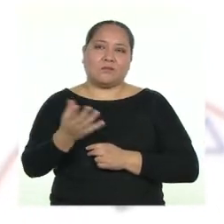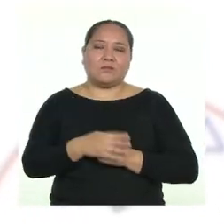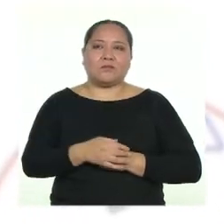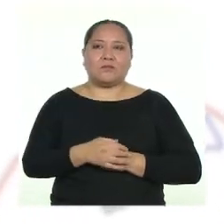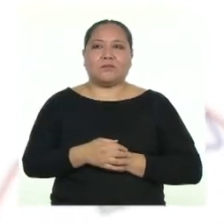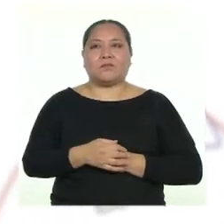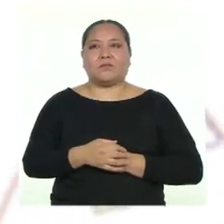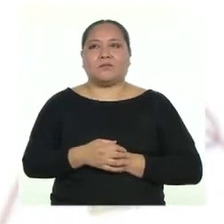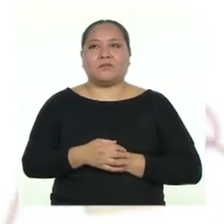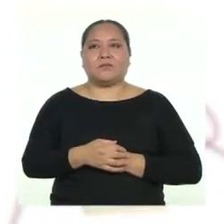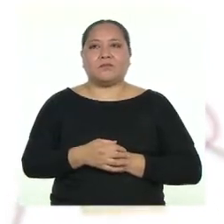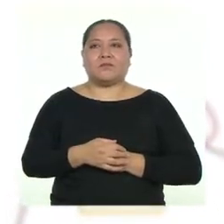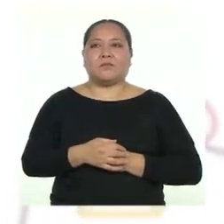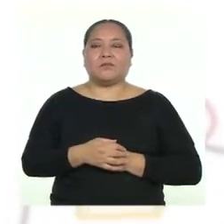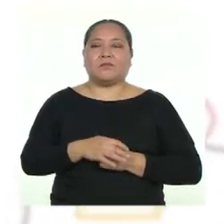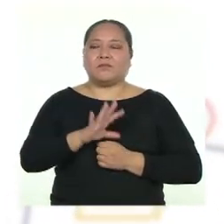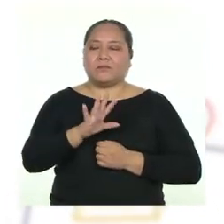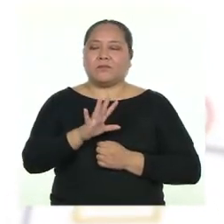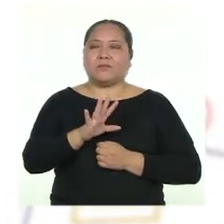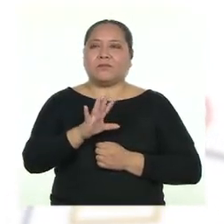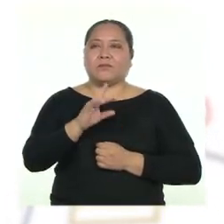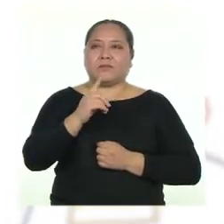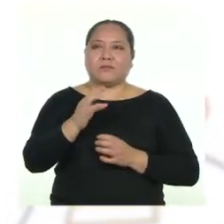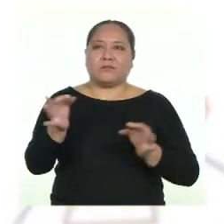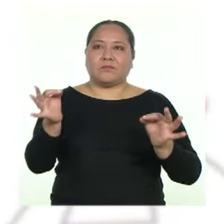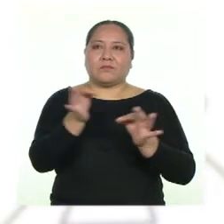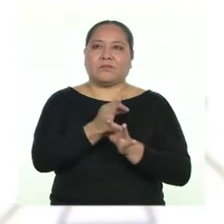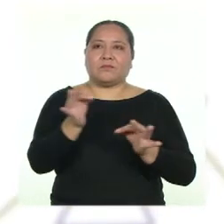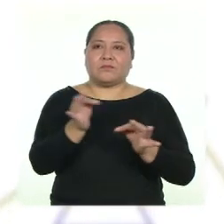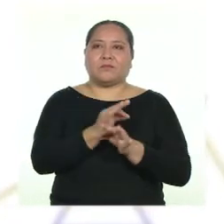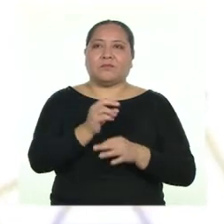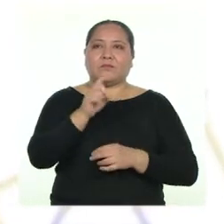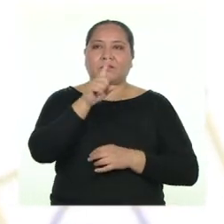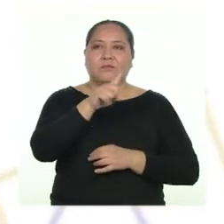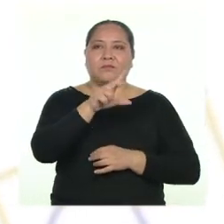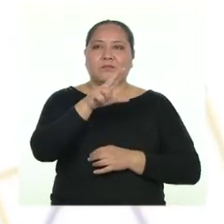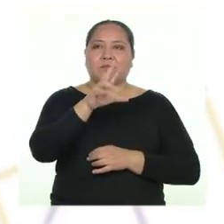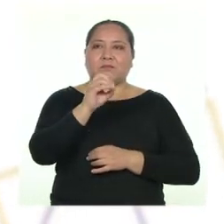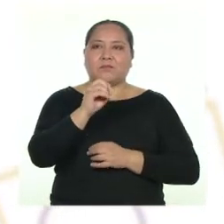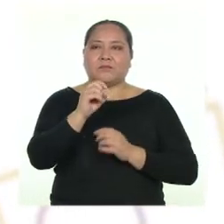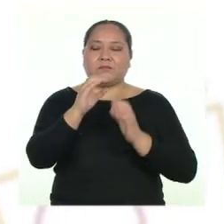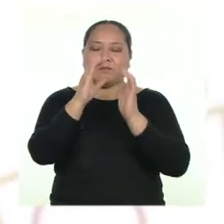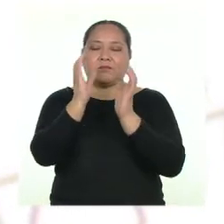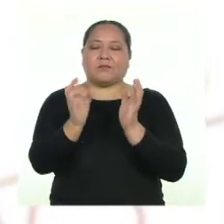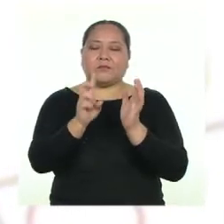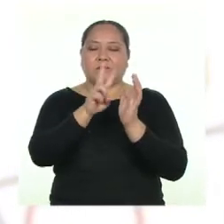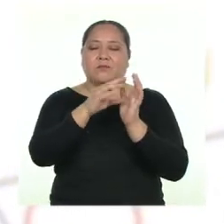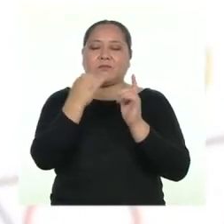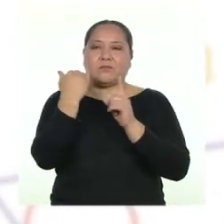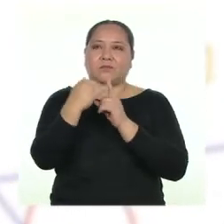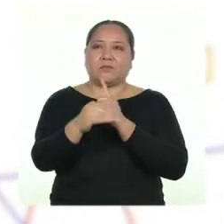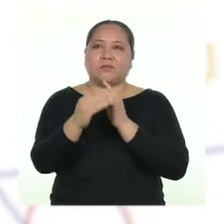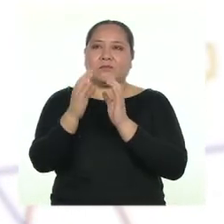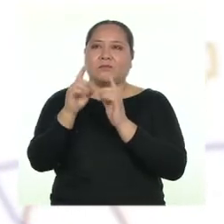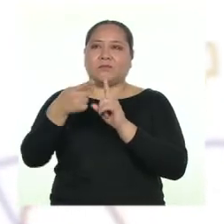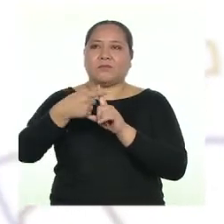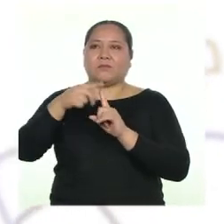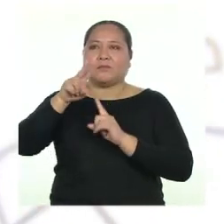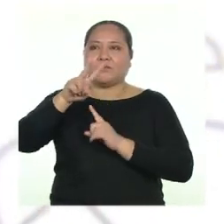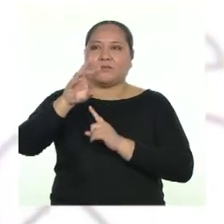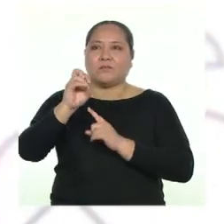385. A ver, reemplazando, tenemos 130 por 2.5 más 20 por